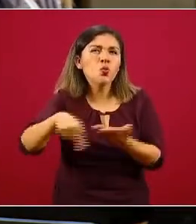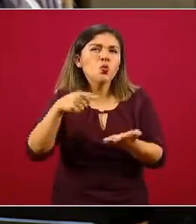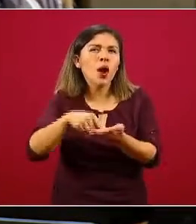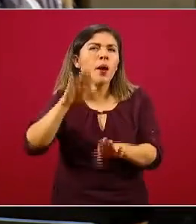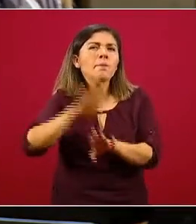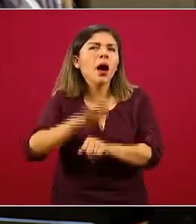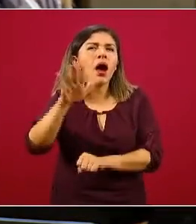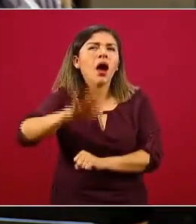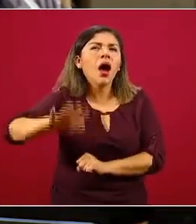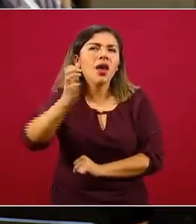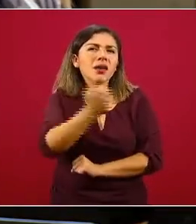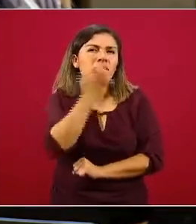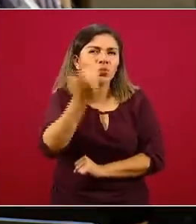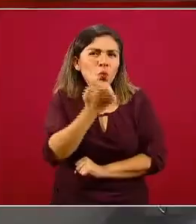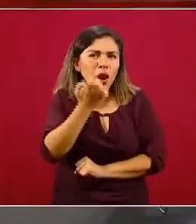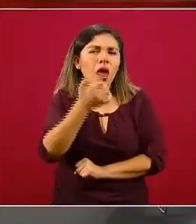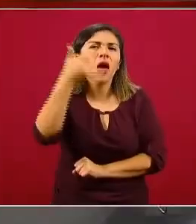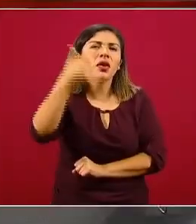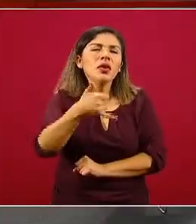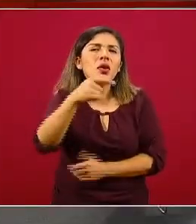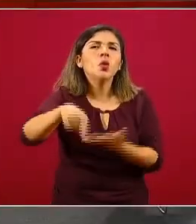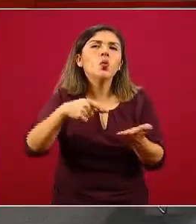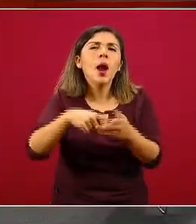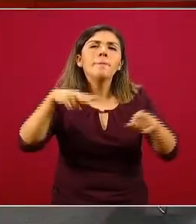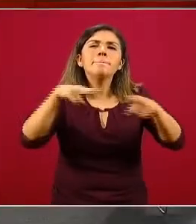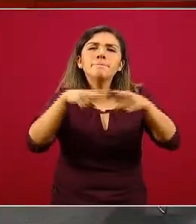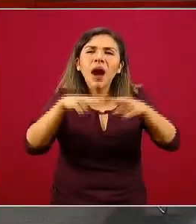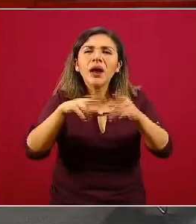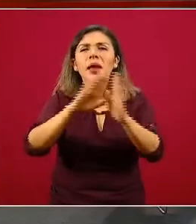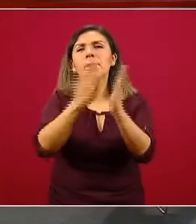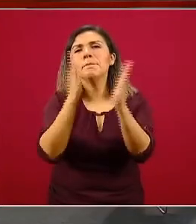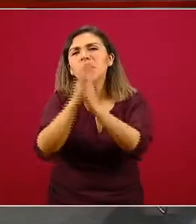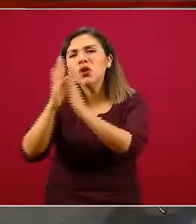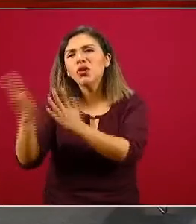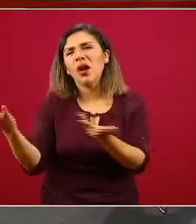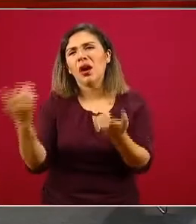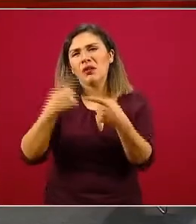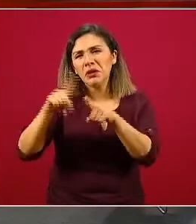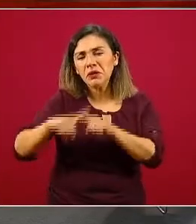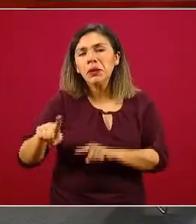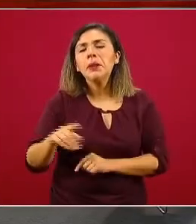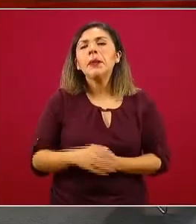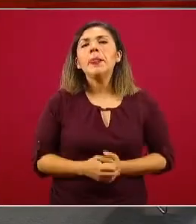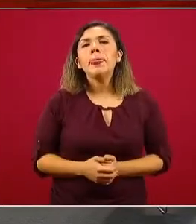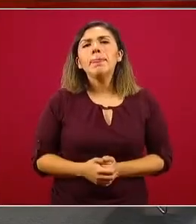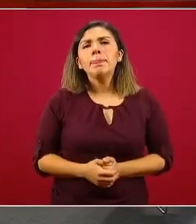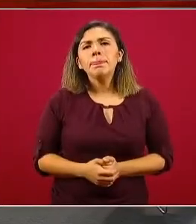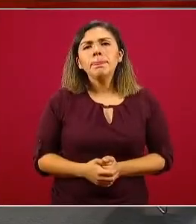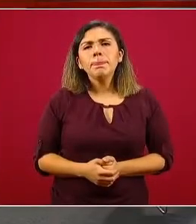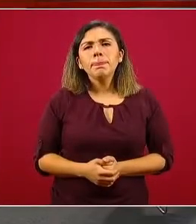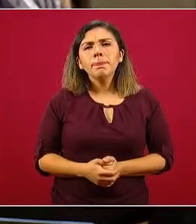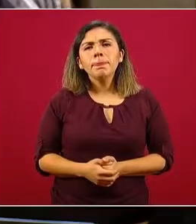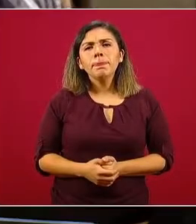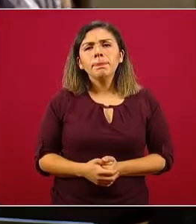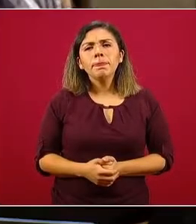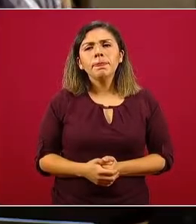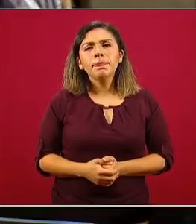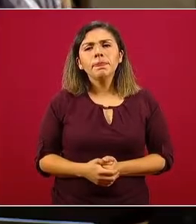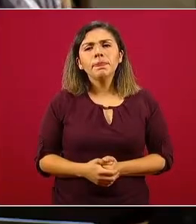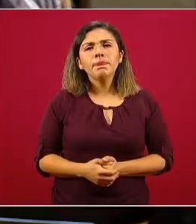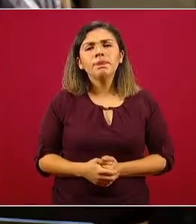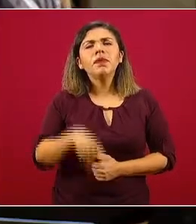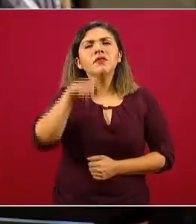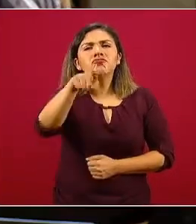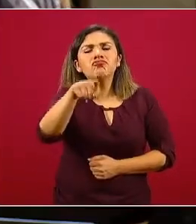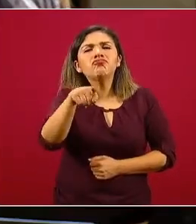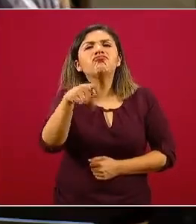espacios en escuelas y en espacios como parques, bibliotecas. Y ¿qué información